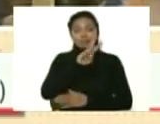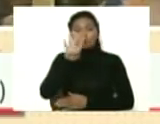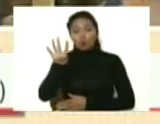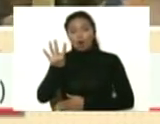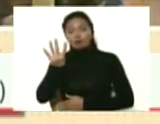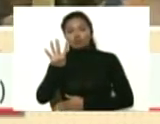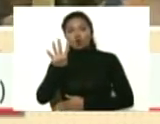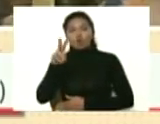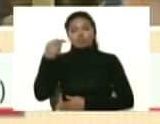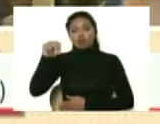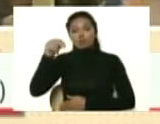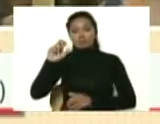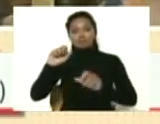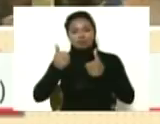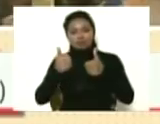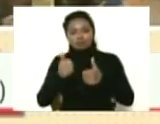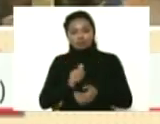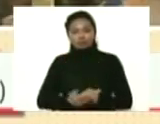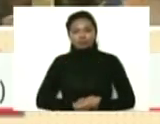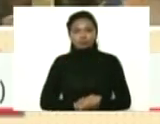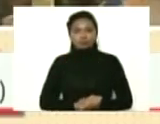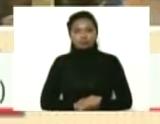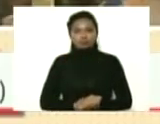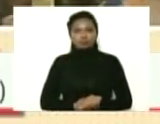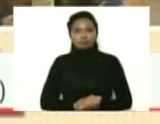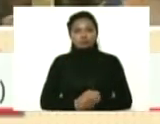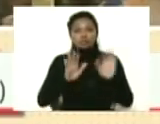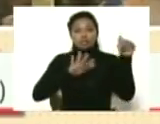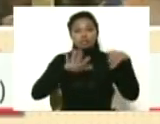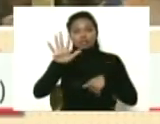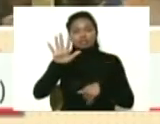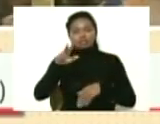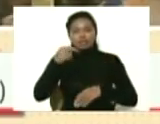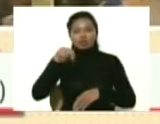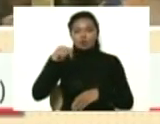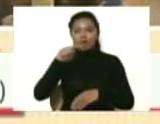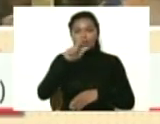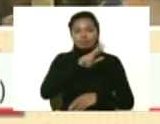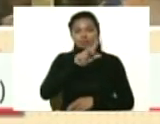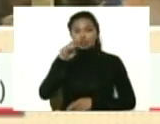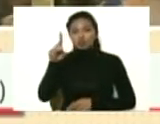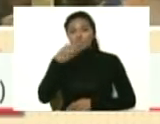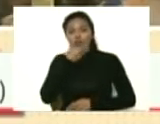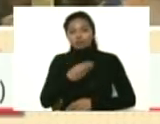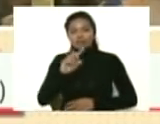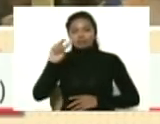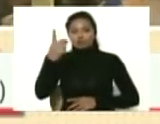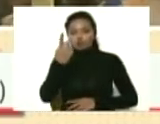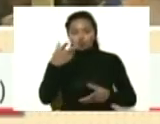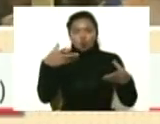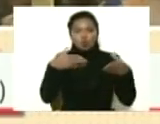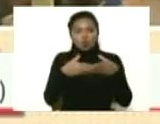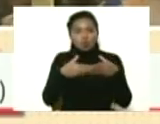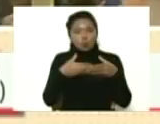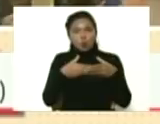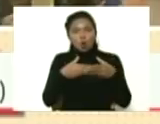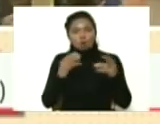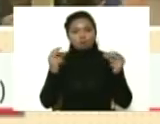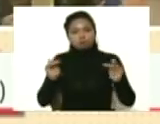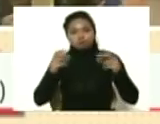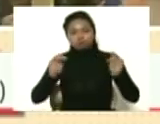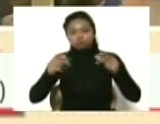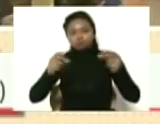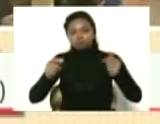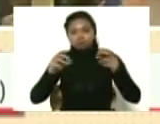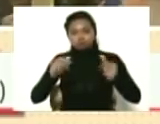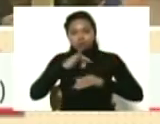noviembre, en una primera fase, y del 15 de noviembre al 31 de diciembre en una segunda fase, activemos